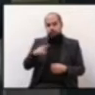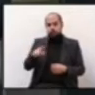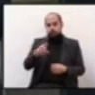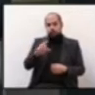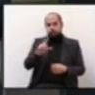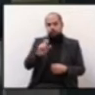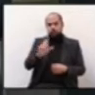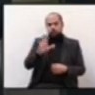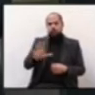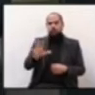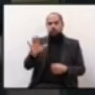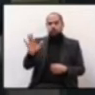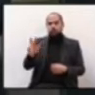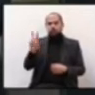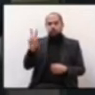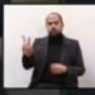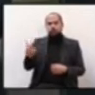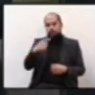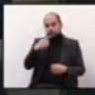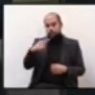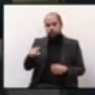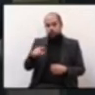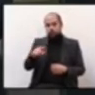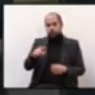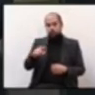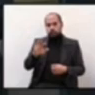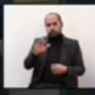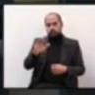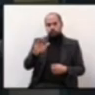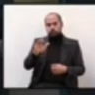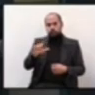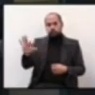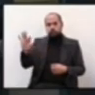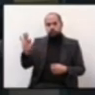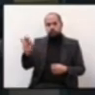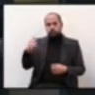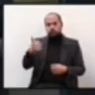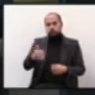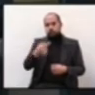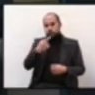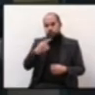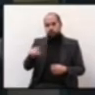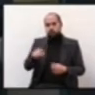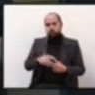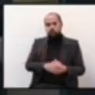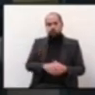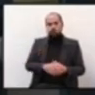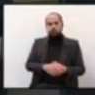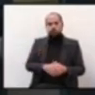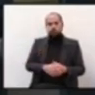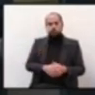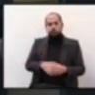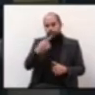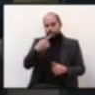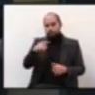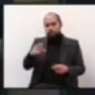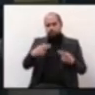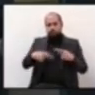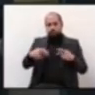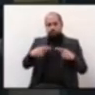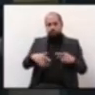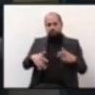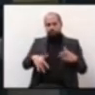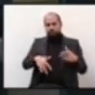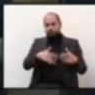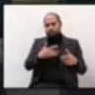ruta 25 con 52 quejas y la ruta 50 con 46 quejas. Las quejas ciudadanas recibidas por